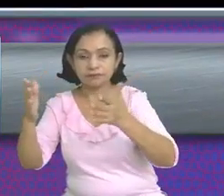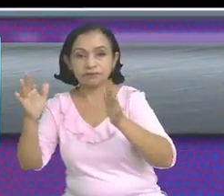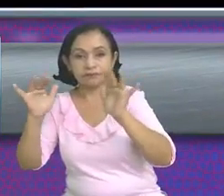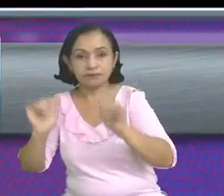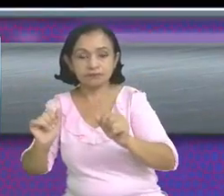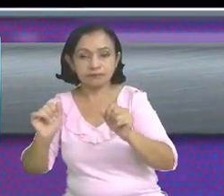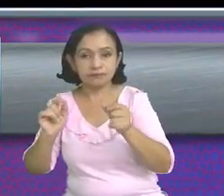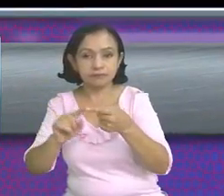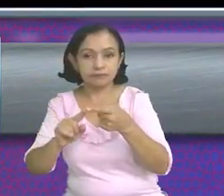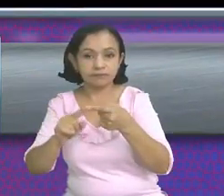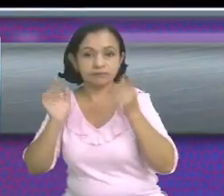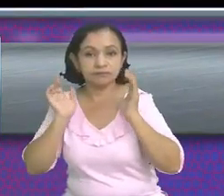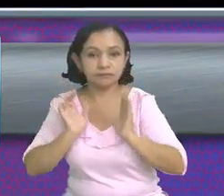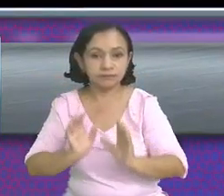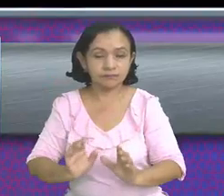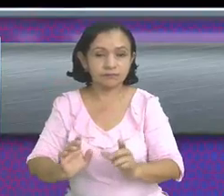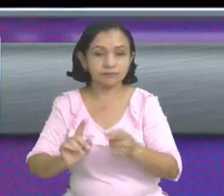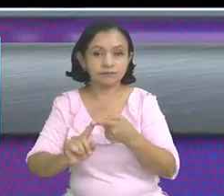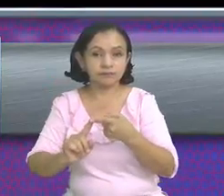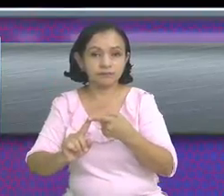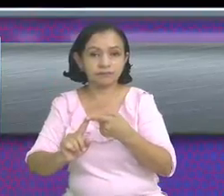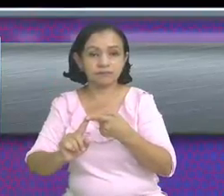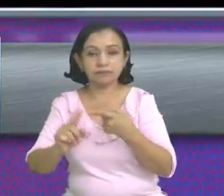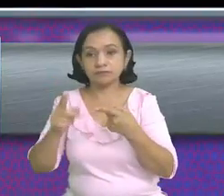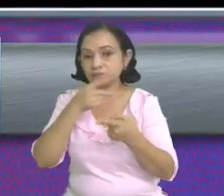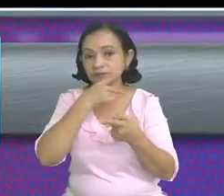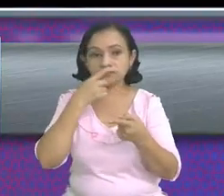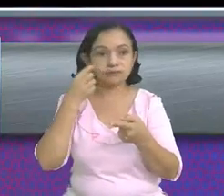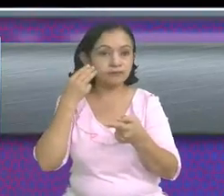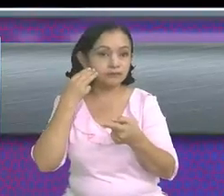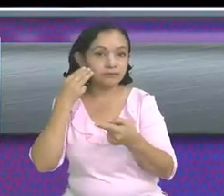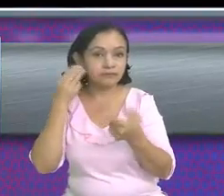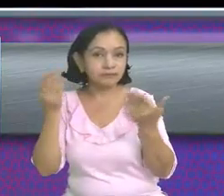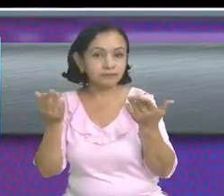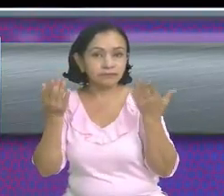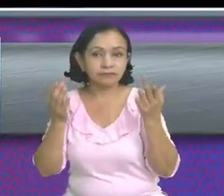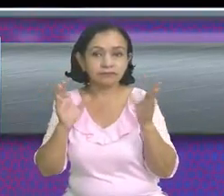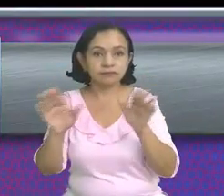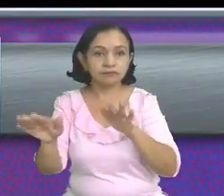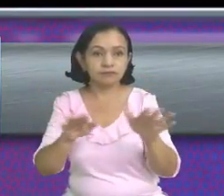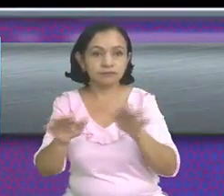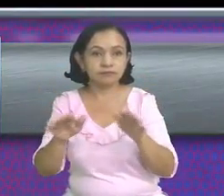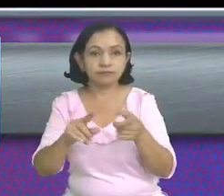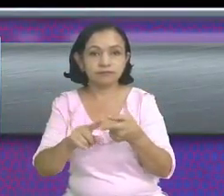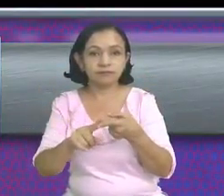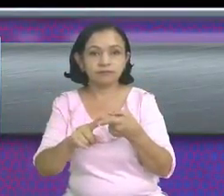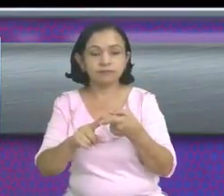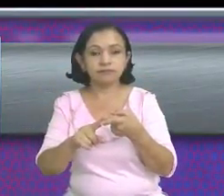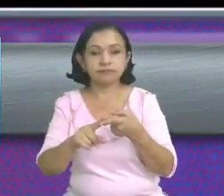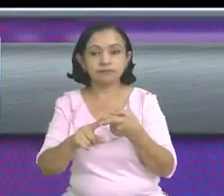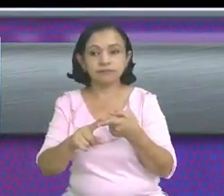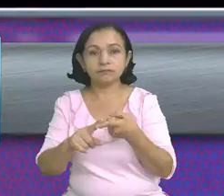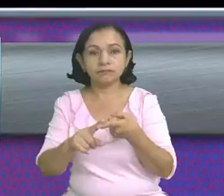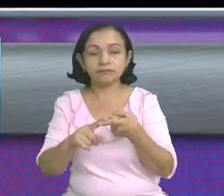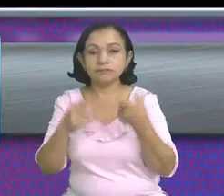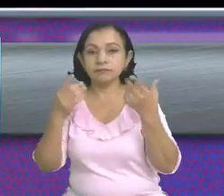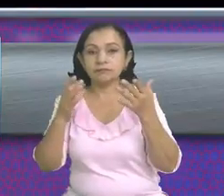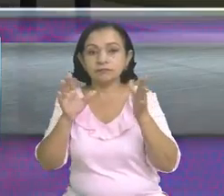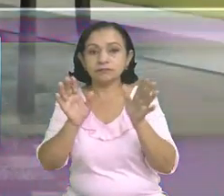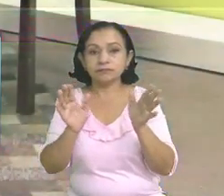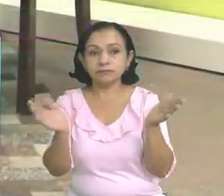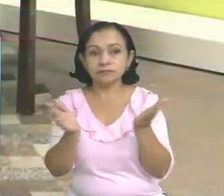es parte de tu genética, es parte de tu herencia, si es tu papá, si es tu mamá, y de pronto hay cosas que no puedes modificar. Incluso, cositas tan